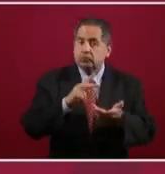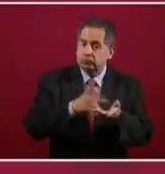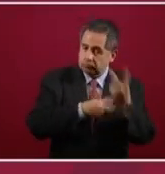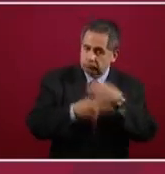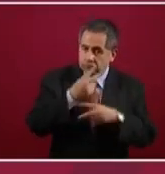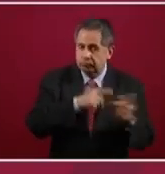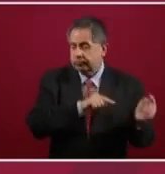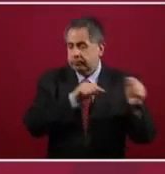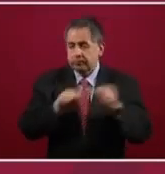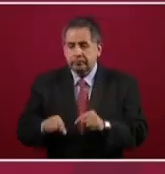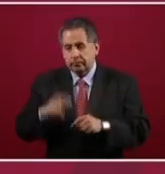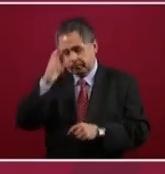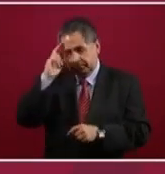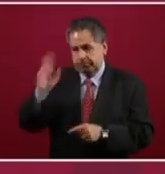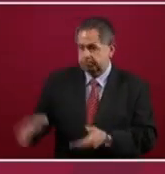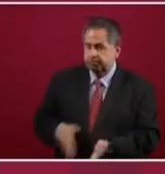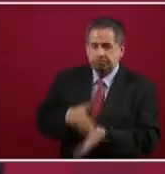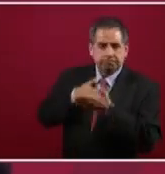después de la expulsión